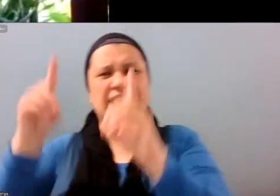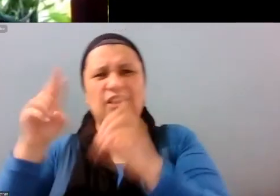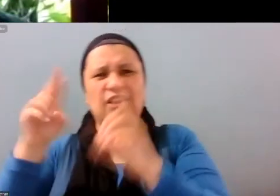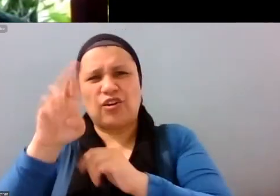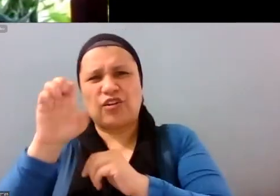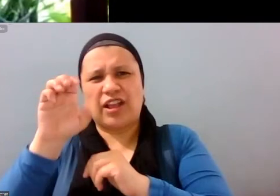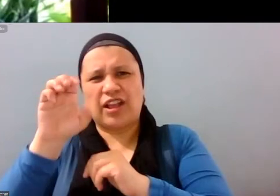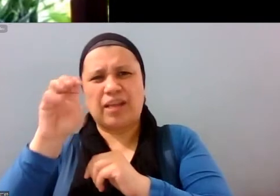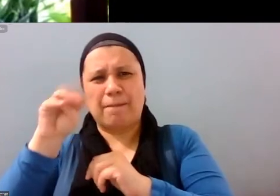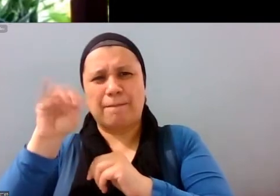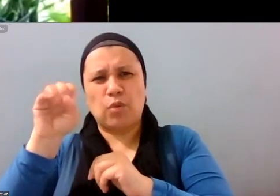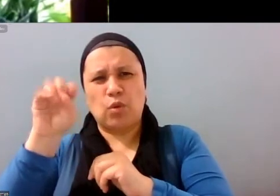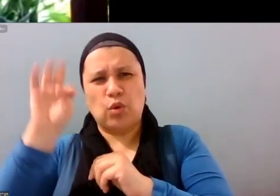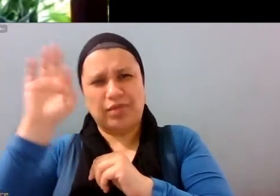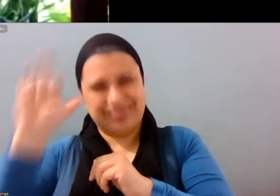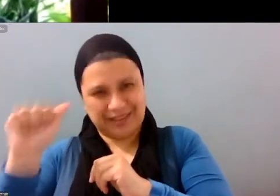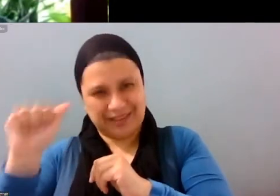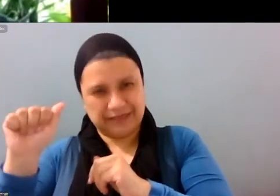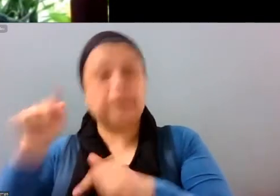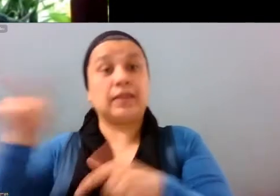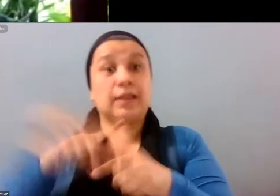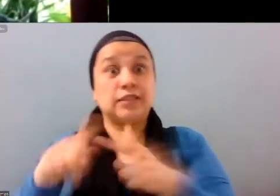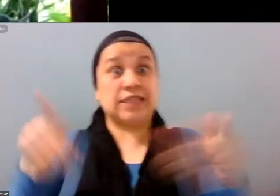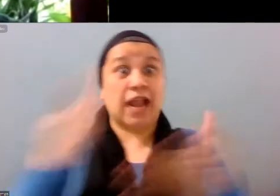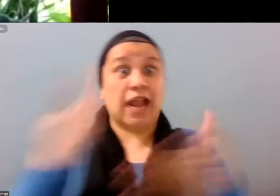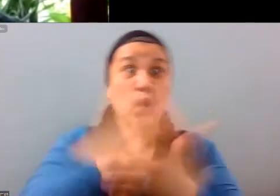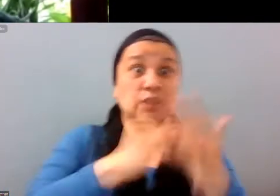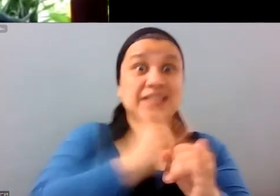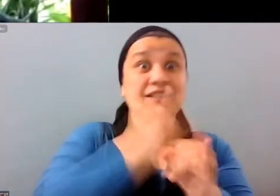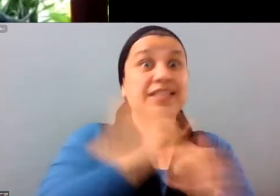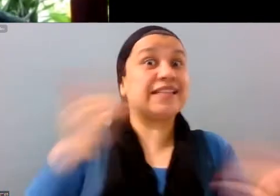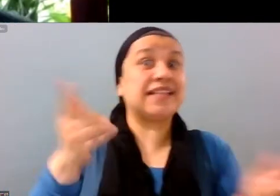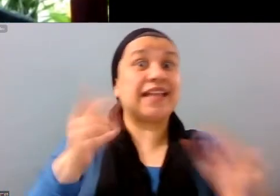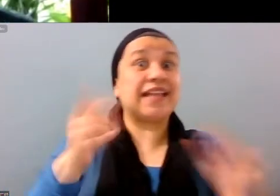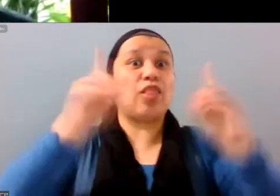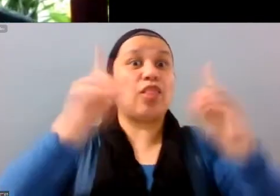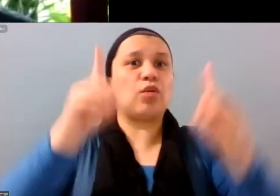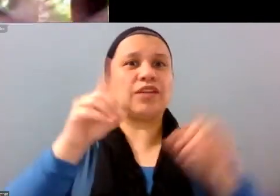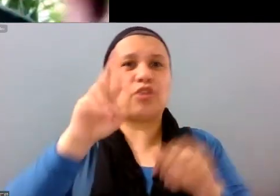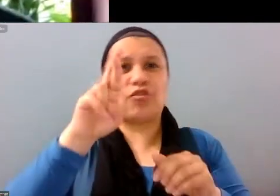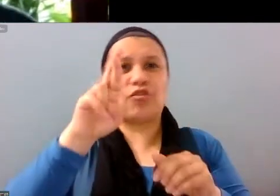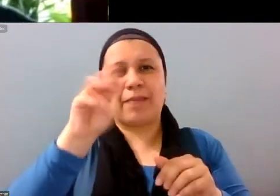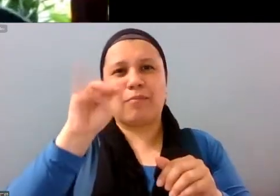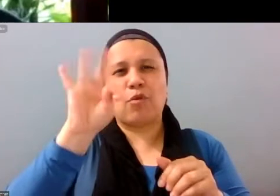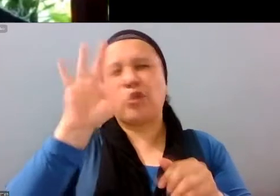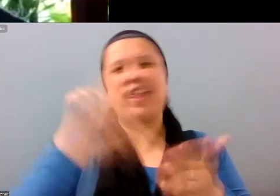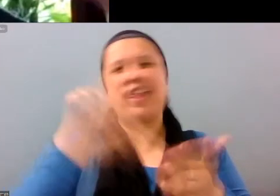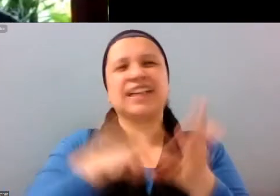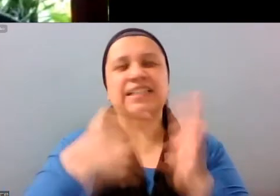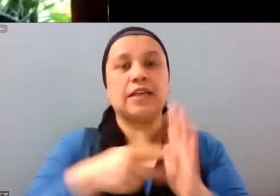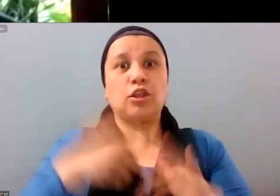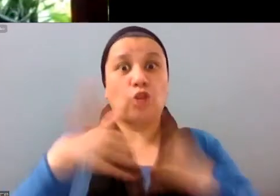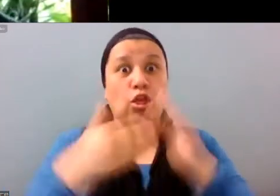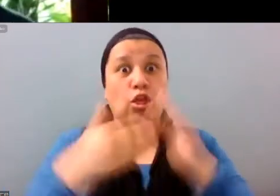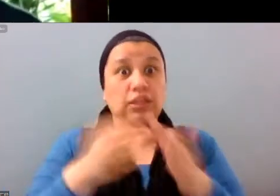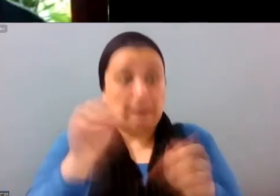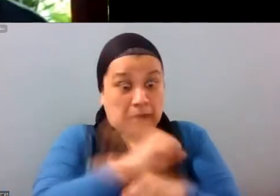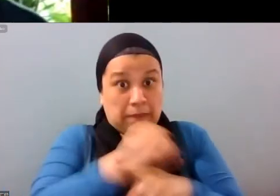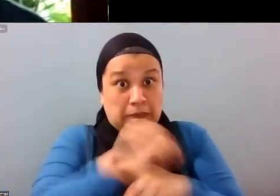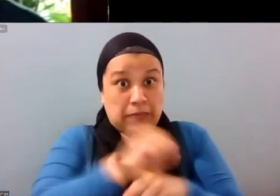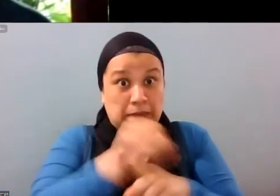de instituciones tratando de dar una respuesta a lo que han hecho es una educación remota qué significa eso cogieron todas las prácticas que se hacían